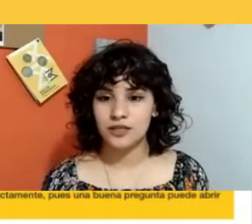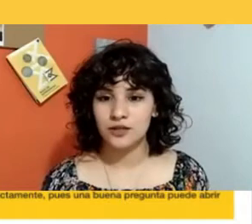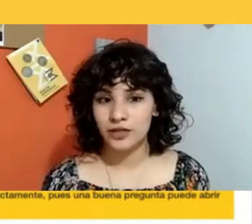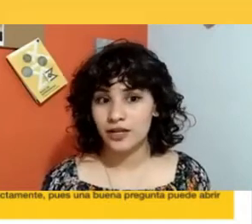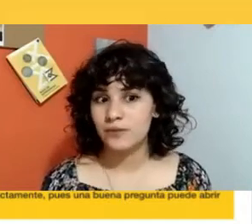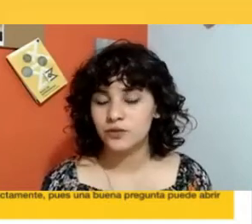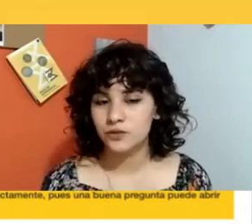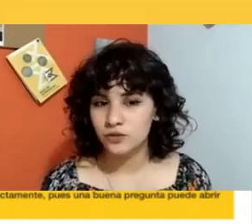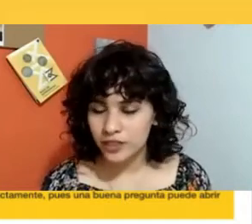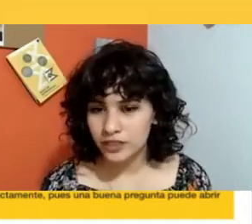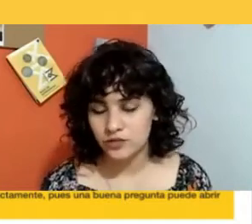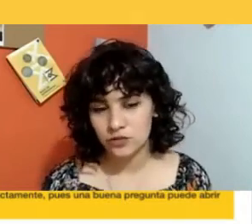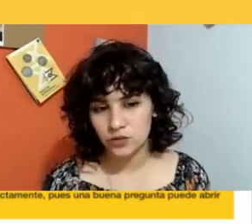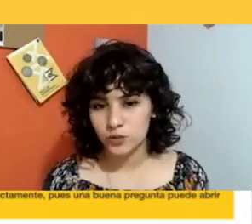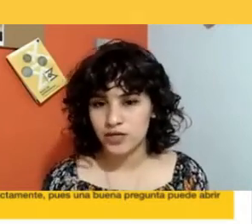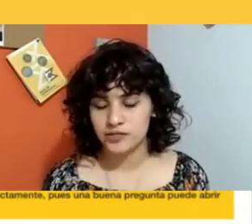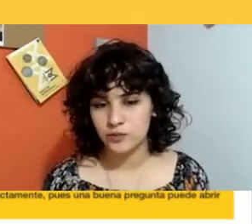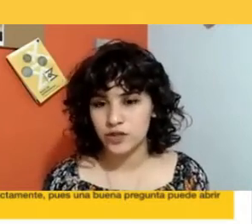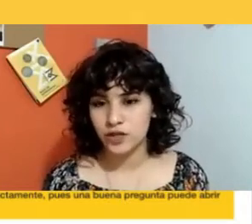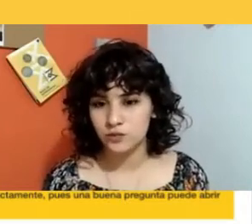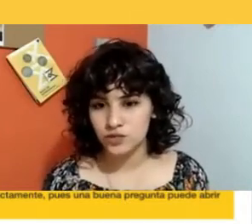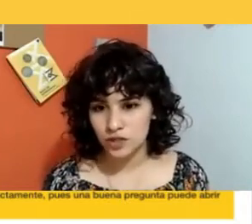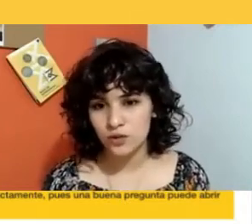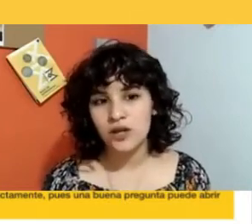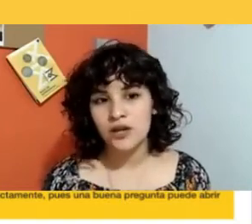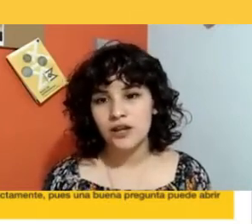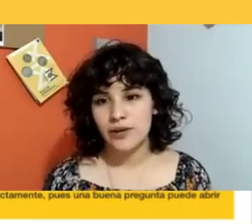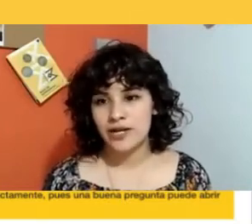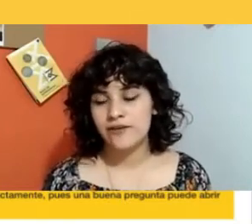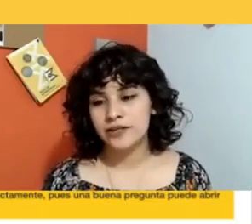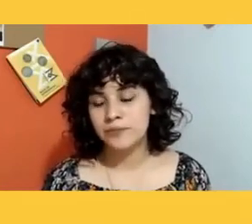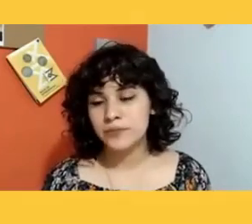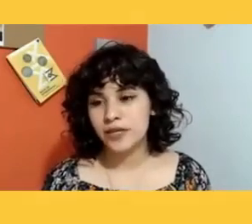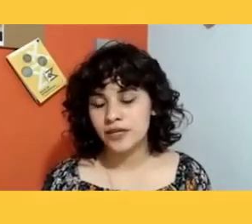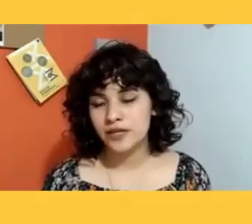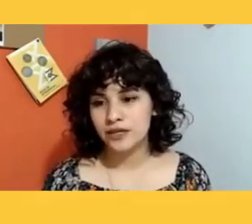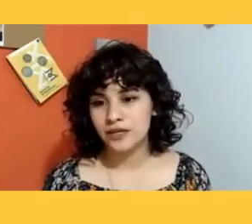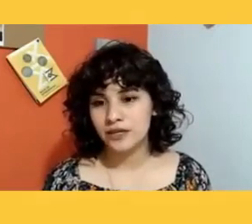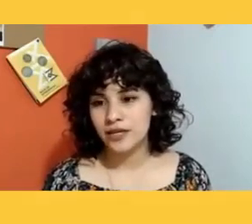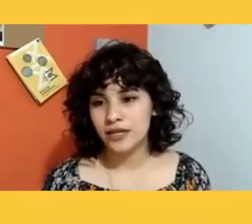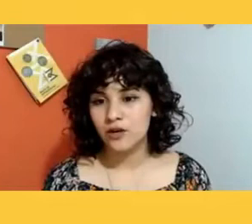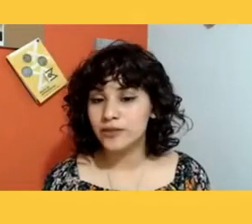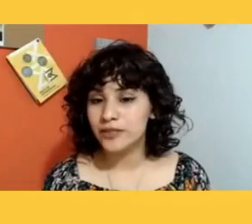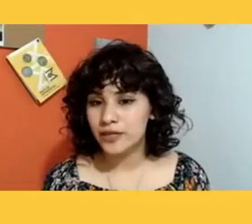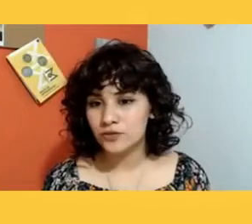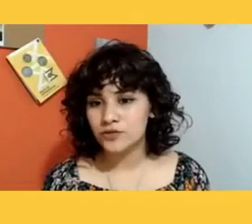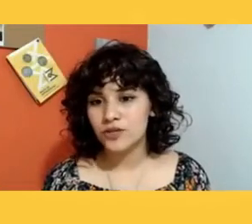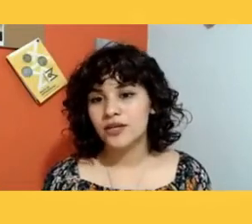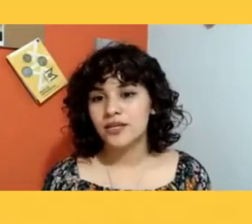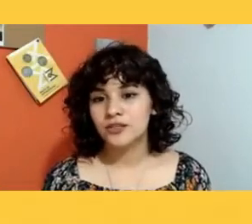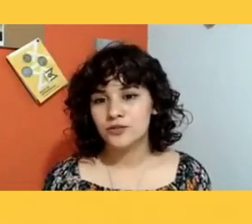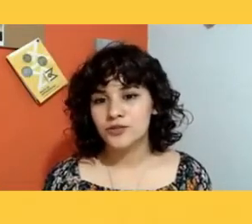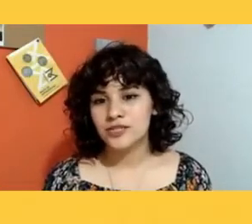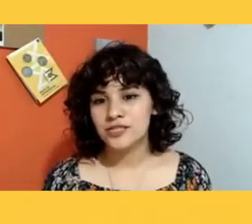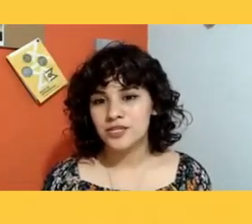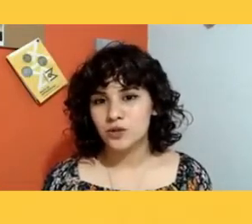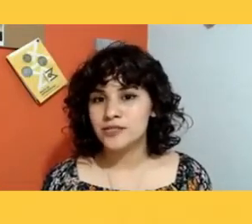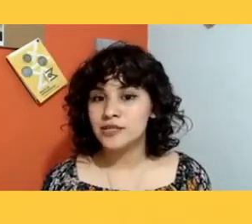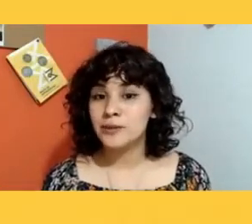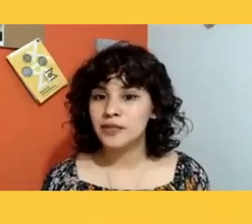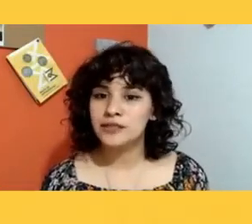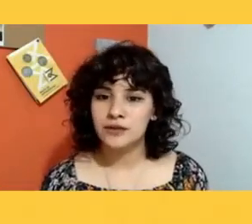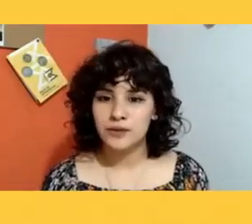es otra de las metodologías que nosotros utilizamos en el museo, lo van a ver también en los videos. Entonces,